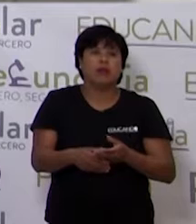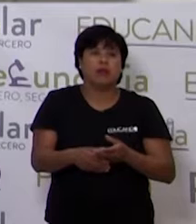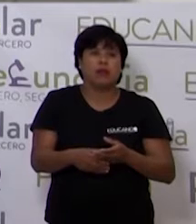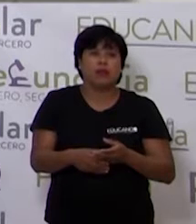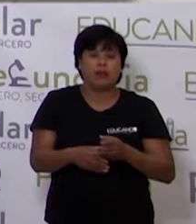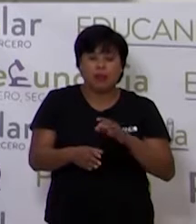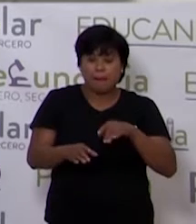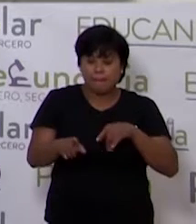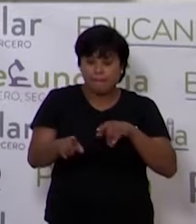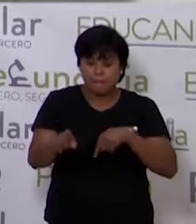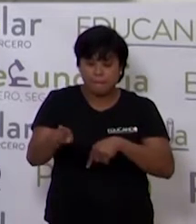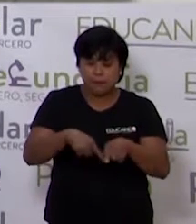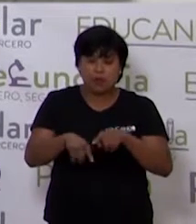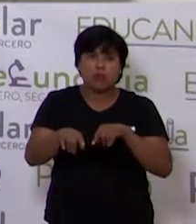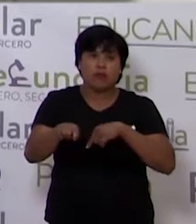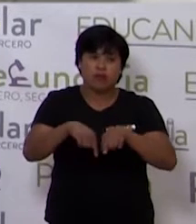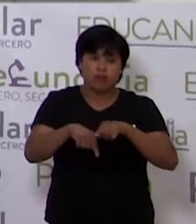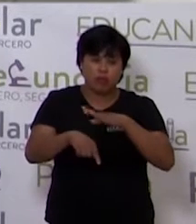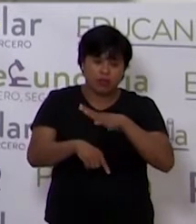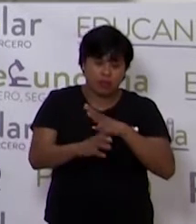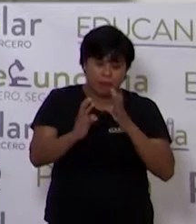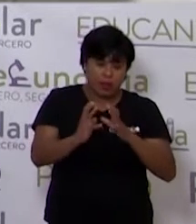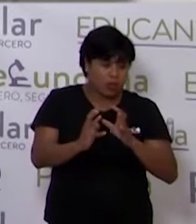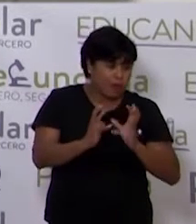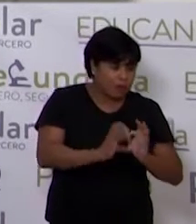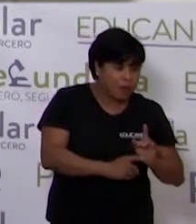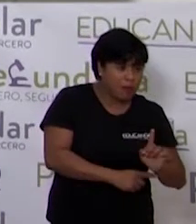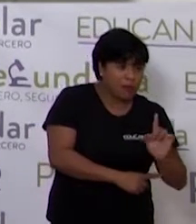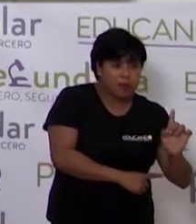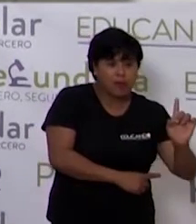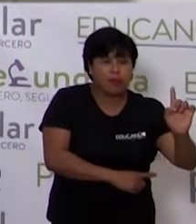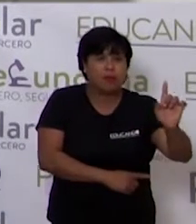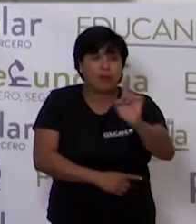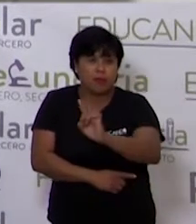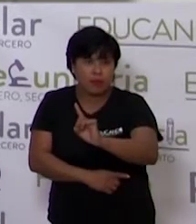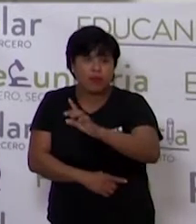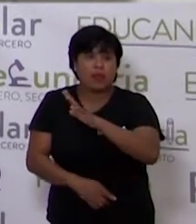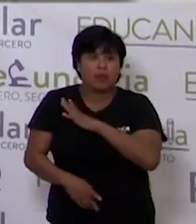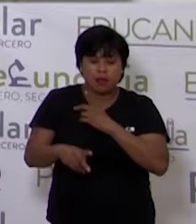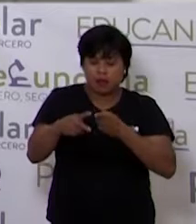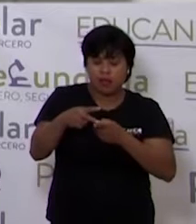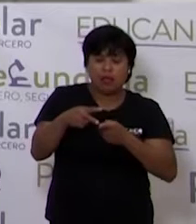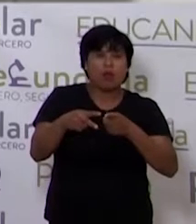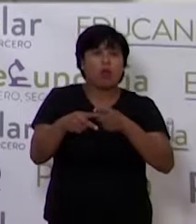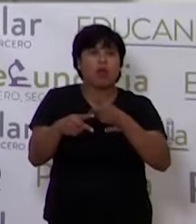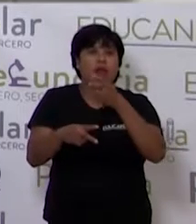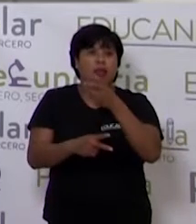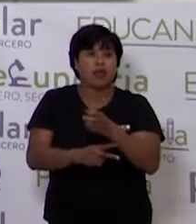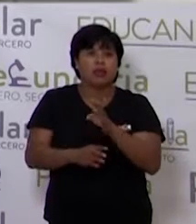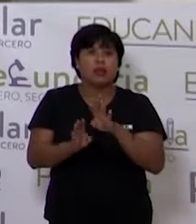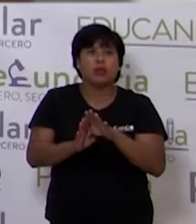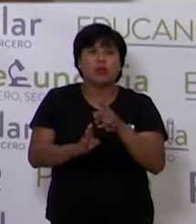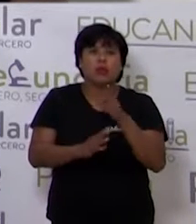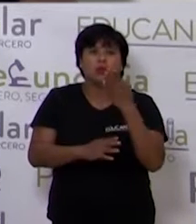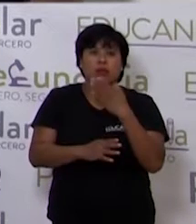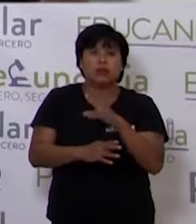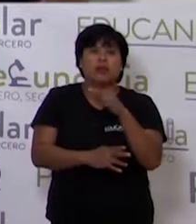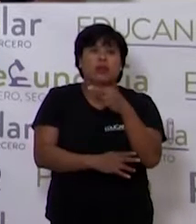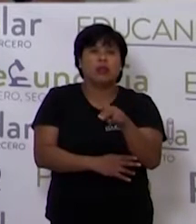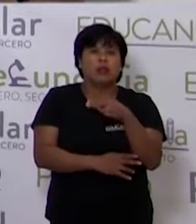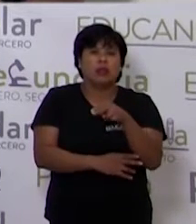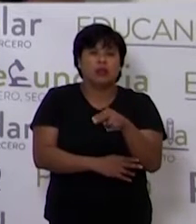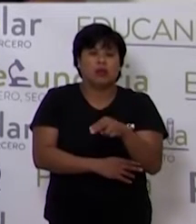el balón de fútbol, un ángulo, y a esta figura, como tú sabes, se le